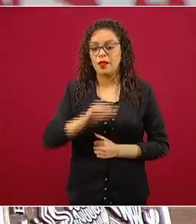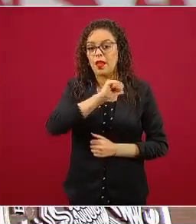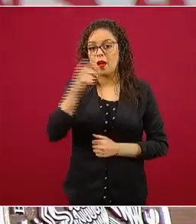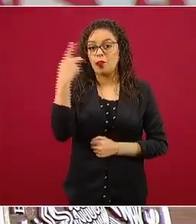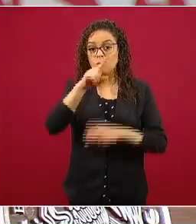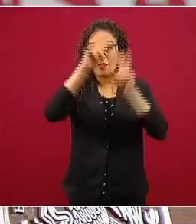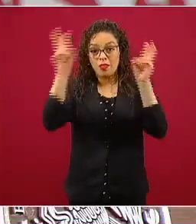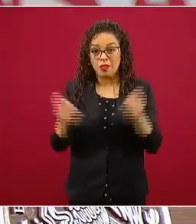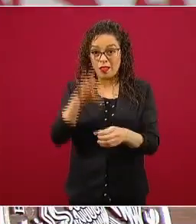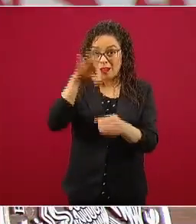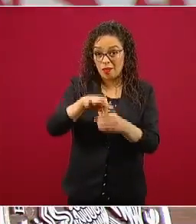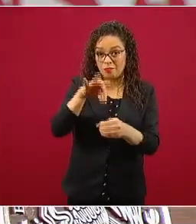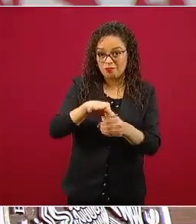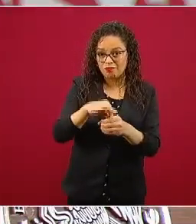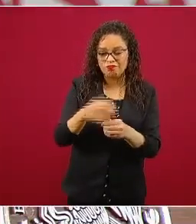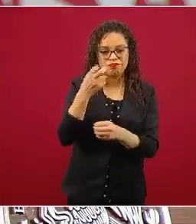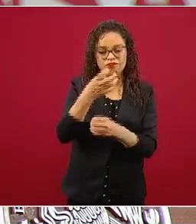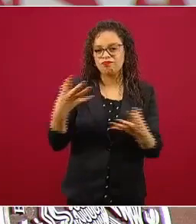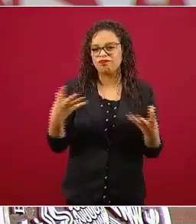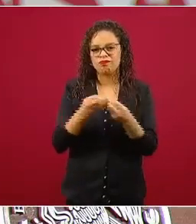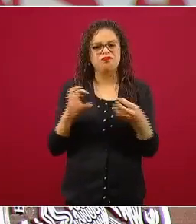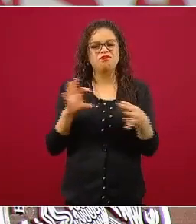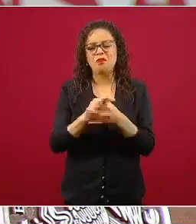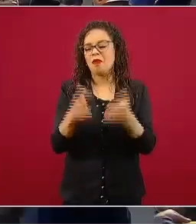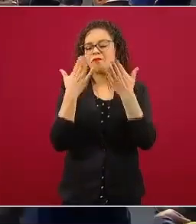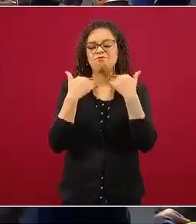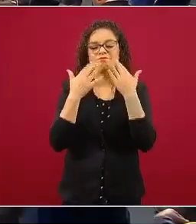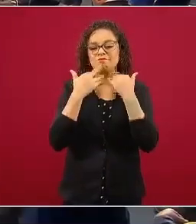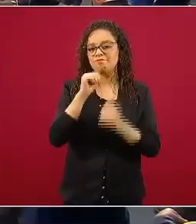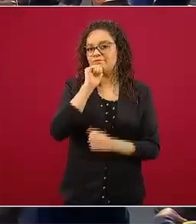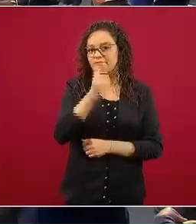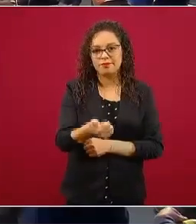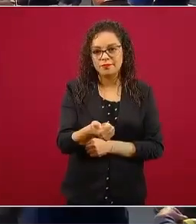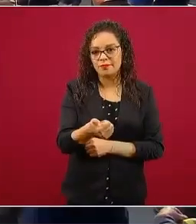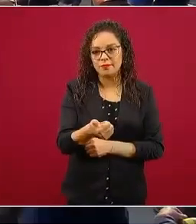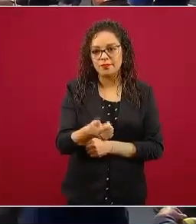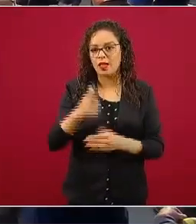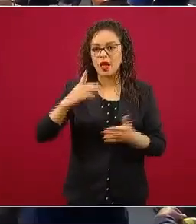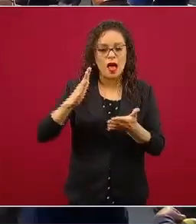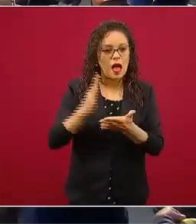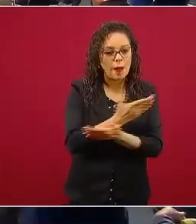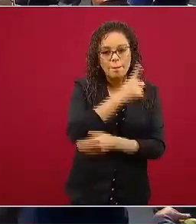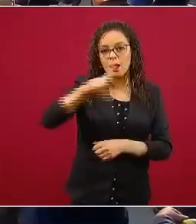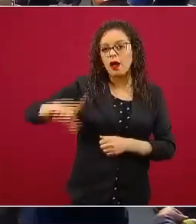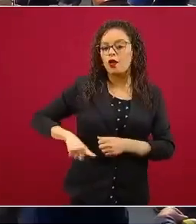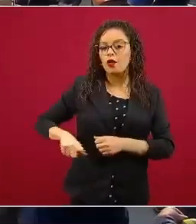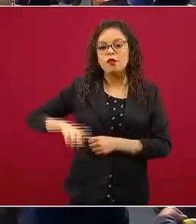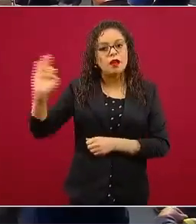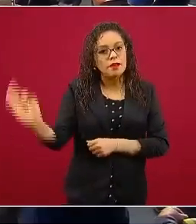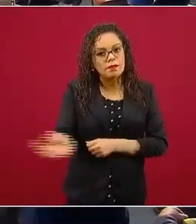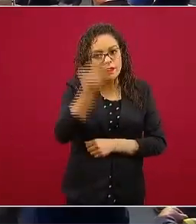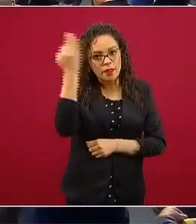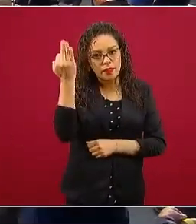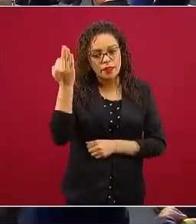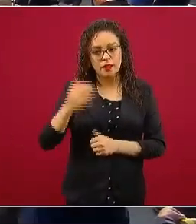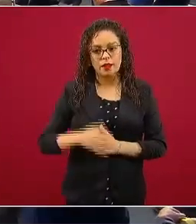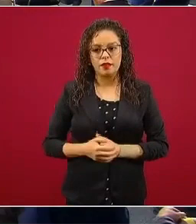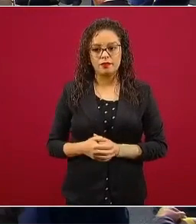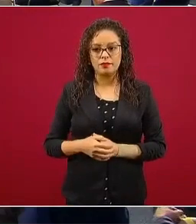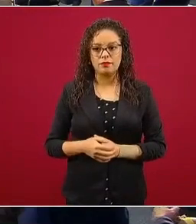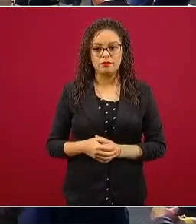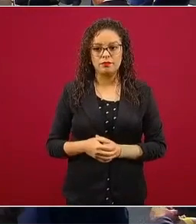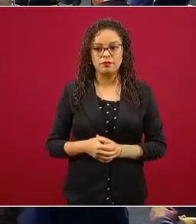electorales, no, es lo que tiene que ver con el gobierno federal, ¿verdad? Sería bueno que lo